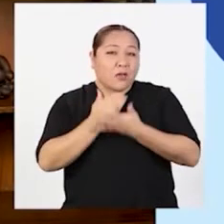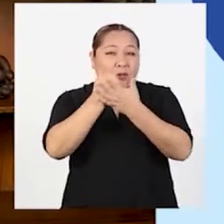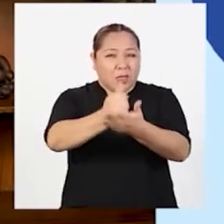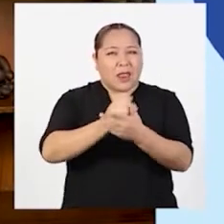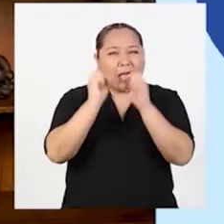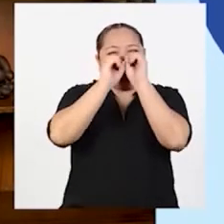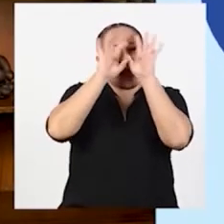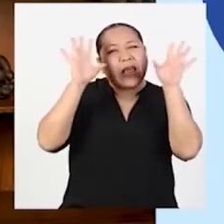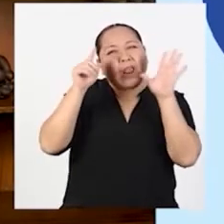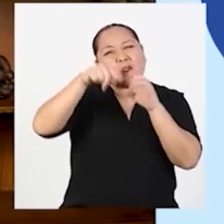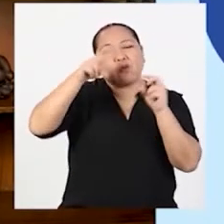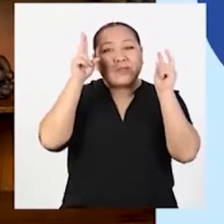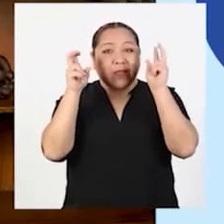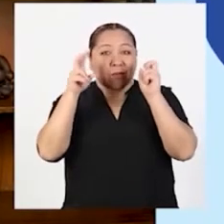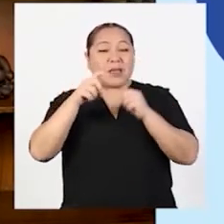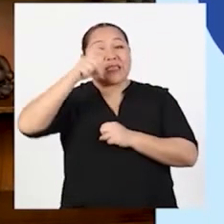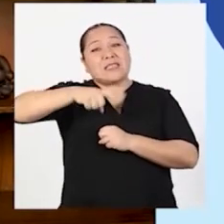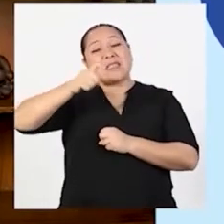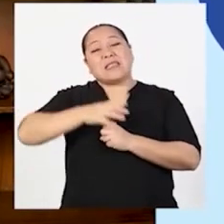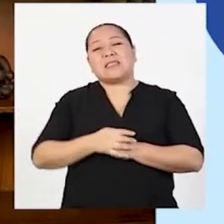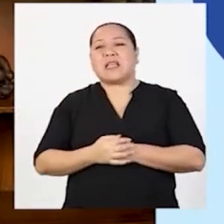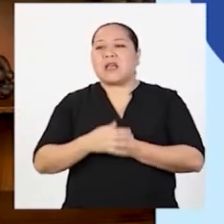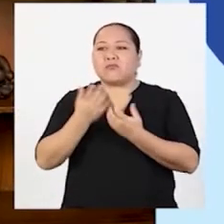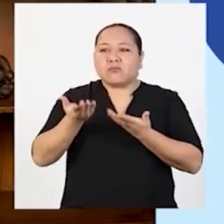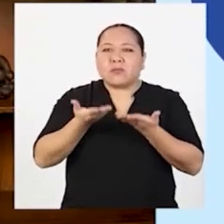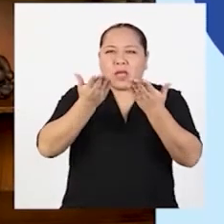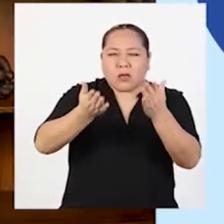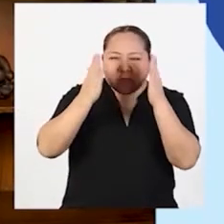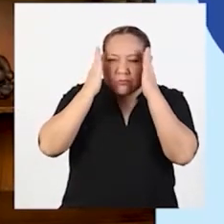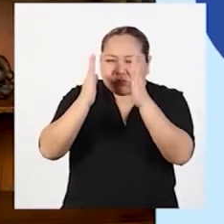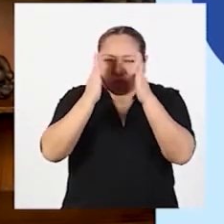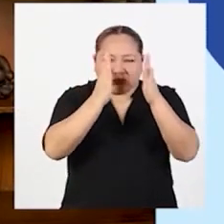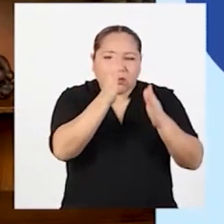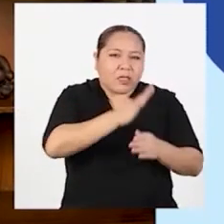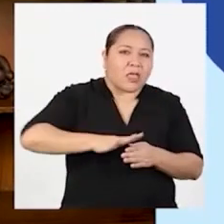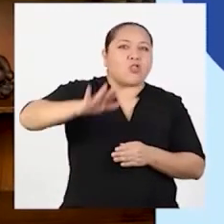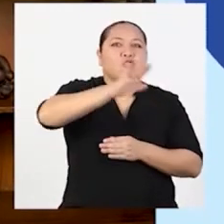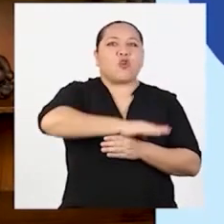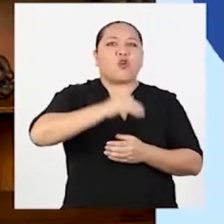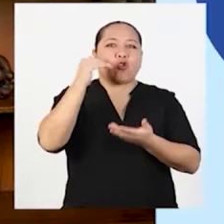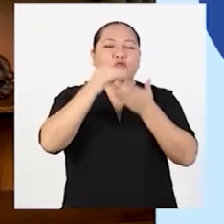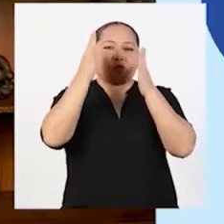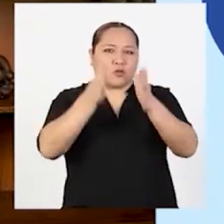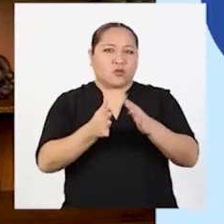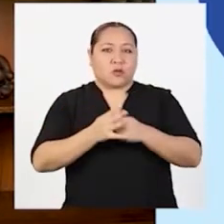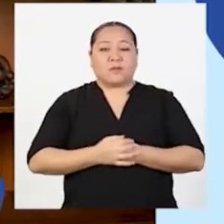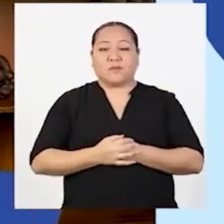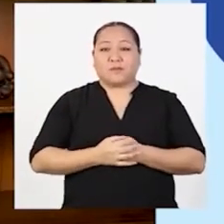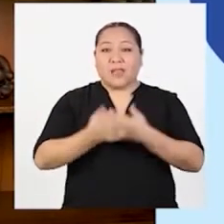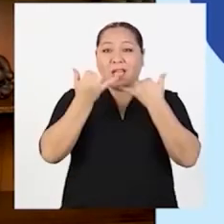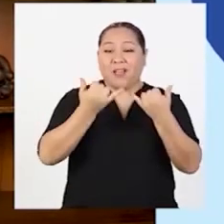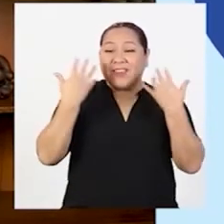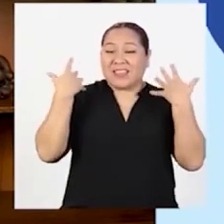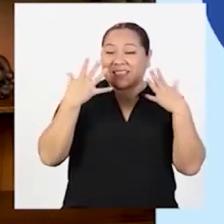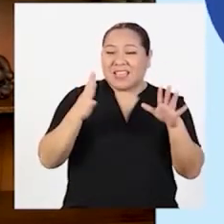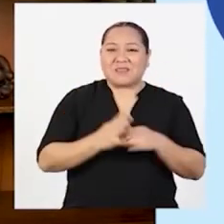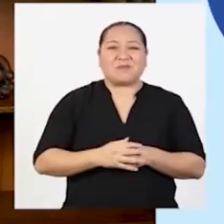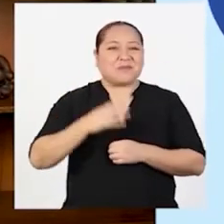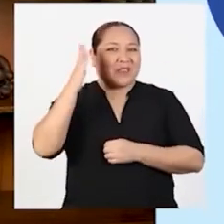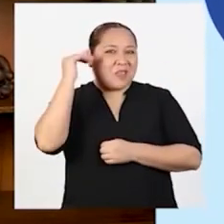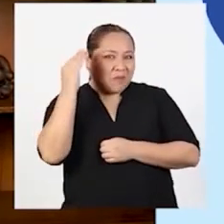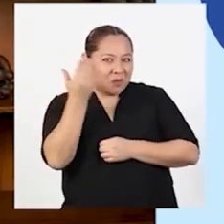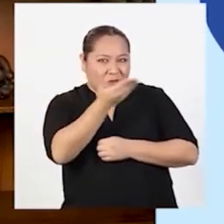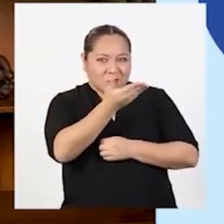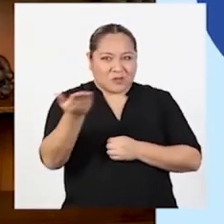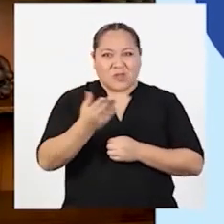aspecto positivo del que nos debemos sentir orgullosos, sumando al bien común y el buen vivir. Con estas